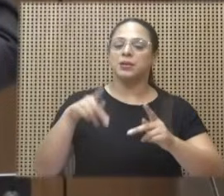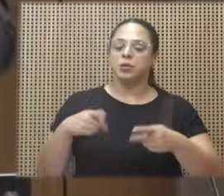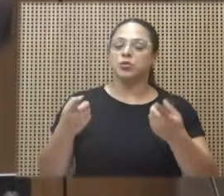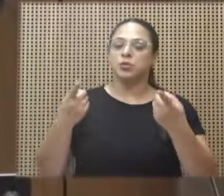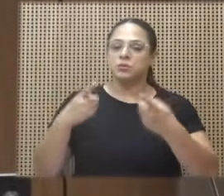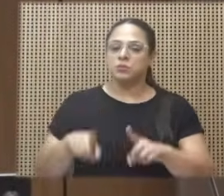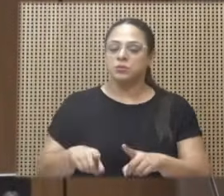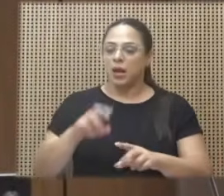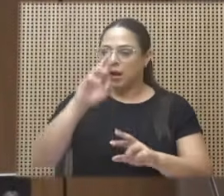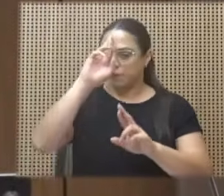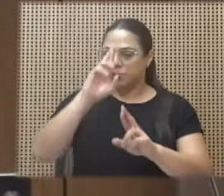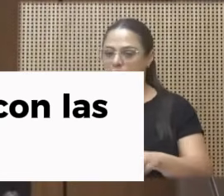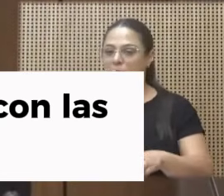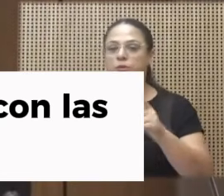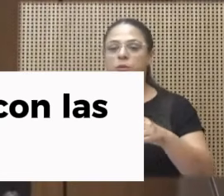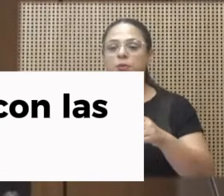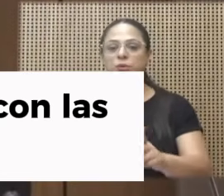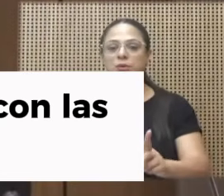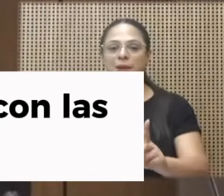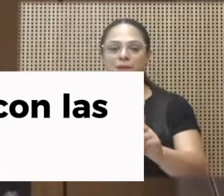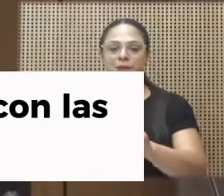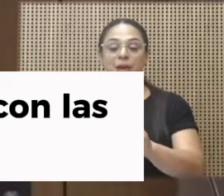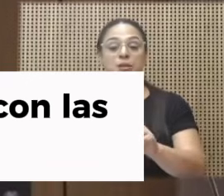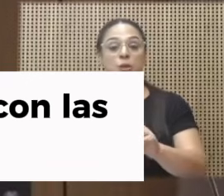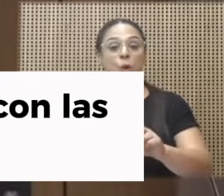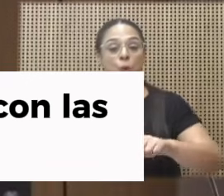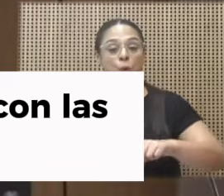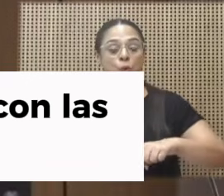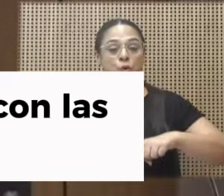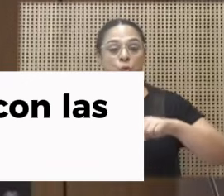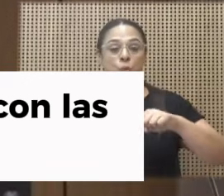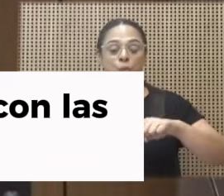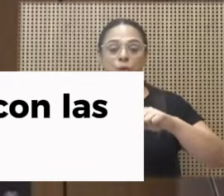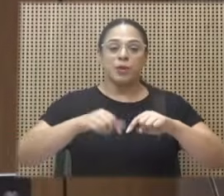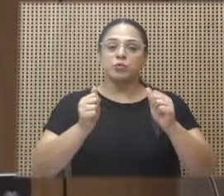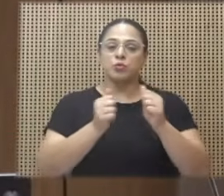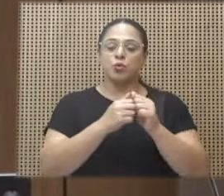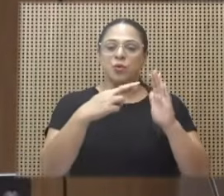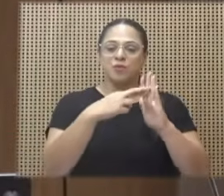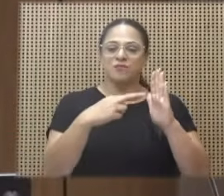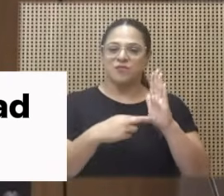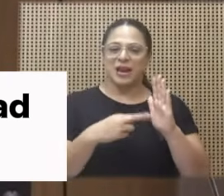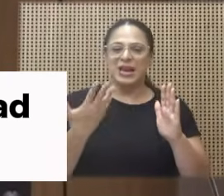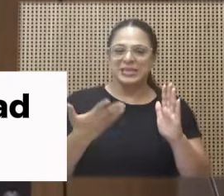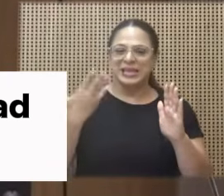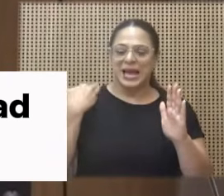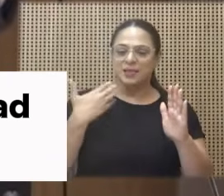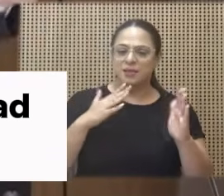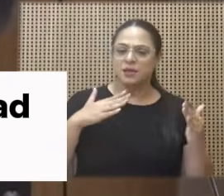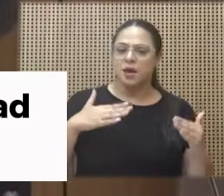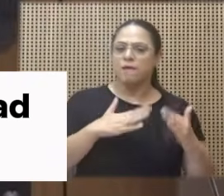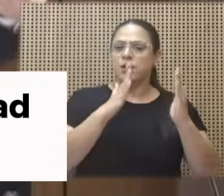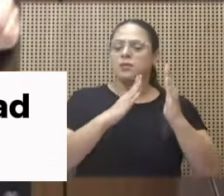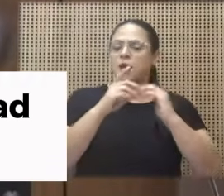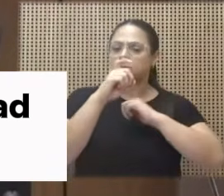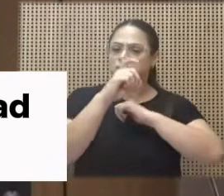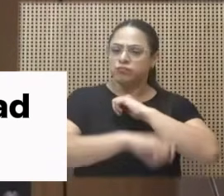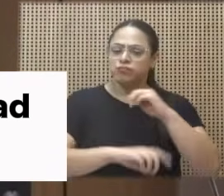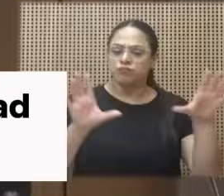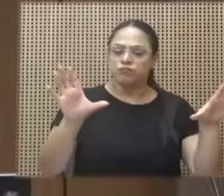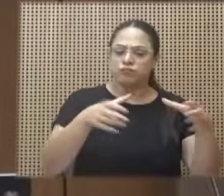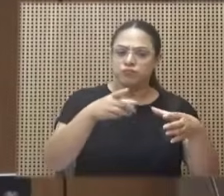víctimas. Hoy no podemos enfrentar la criminalidad con las reglas del ayer. Para luchar contra esta